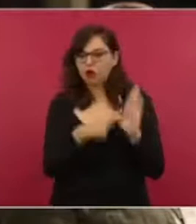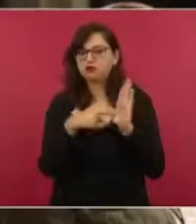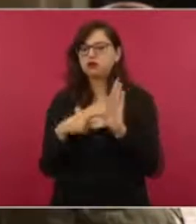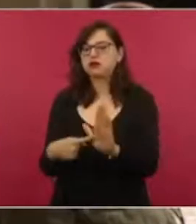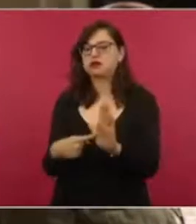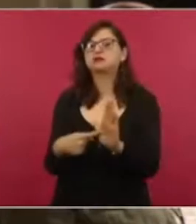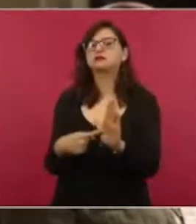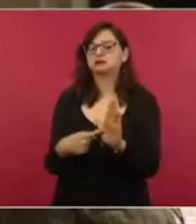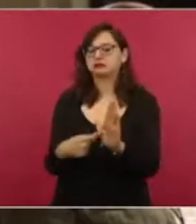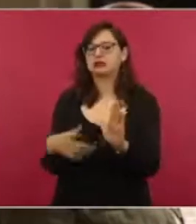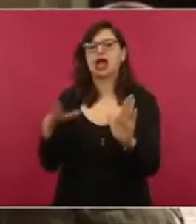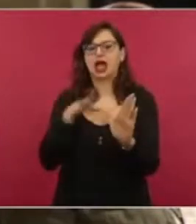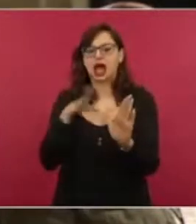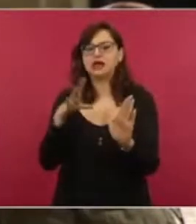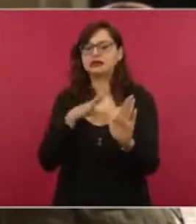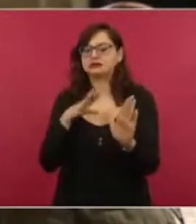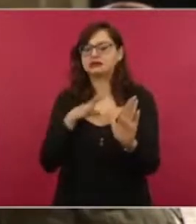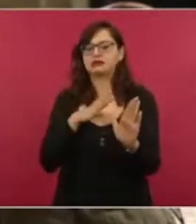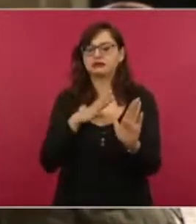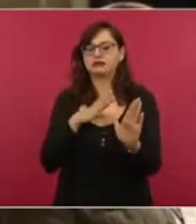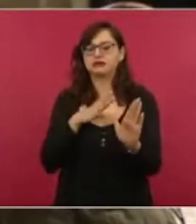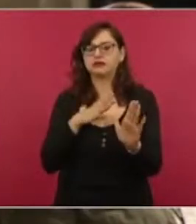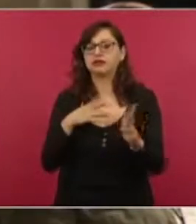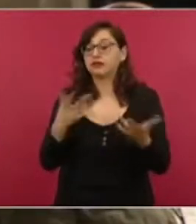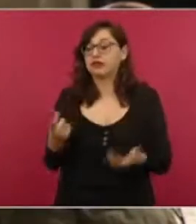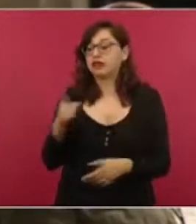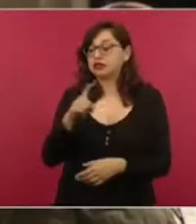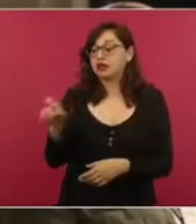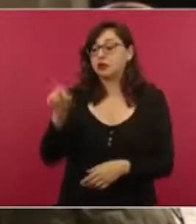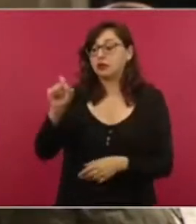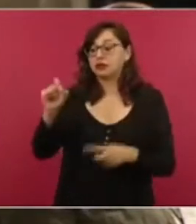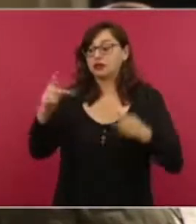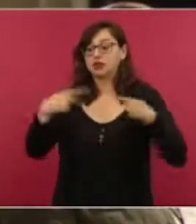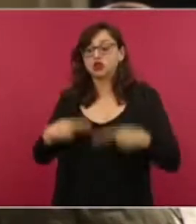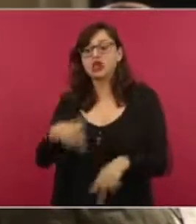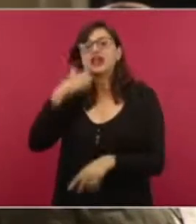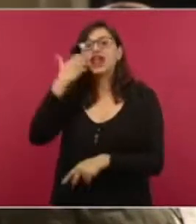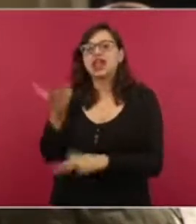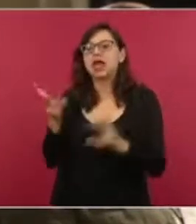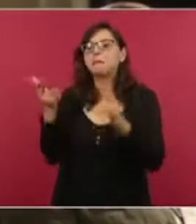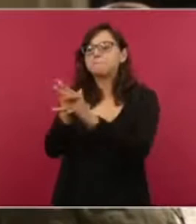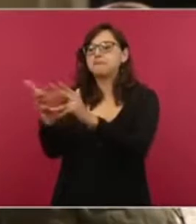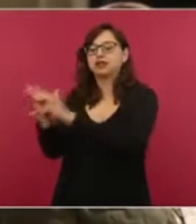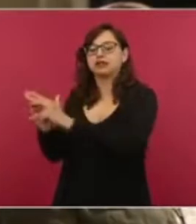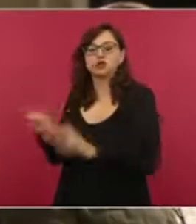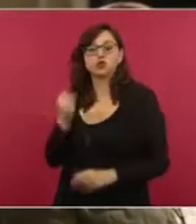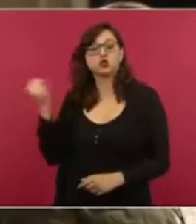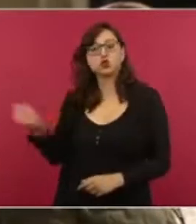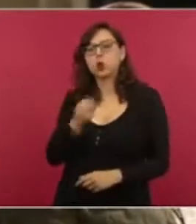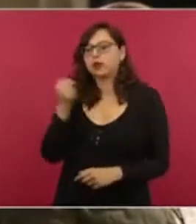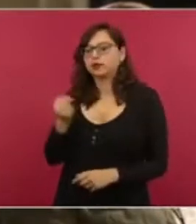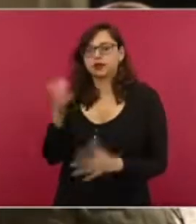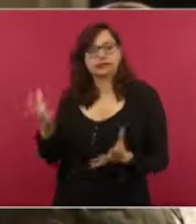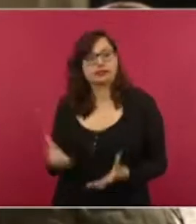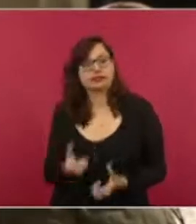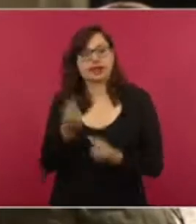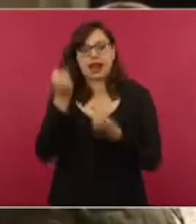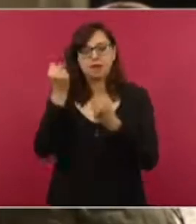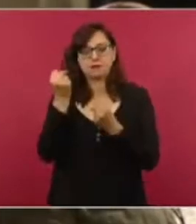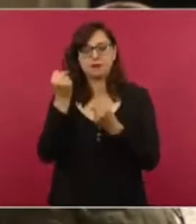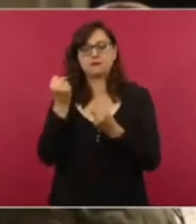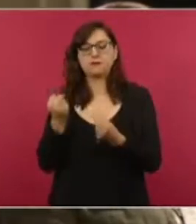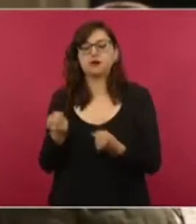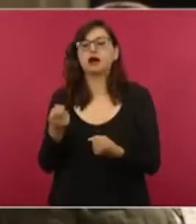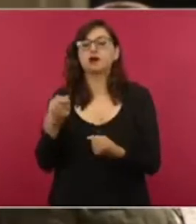buscó ejecutar a estas 120 personas, lograron sobrevivir a todos estos ataques, y por